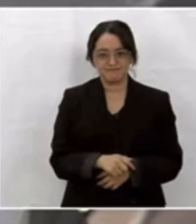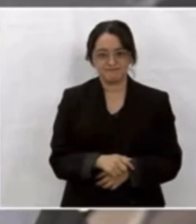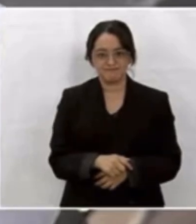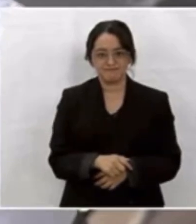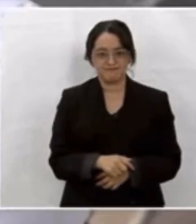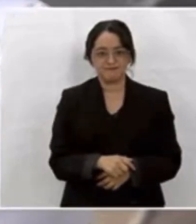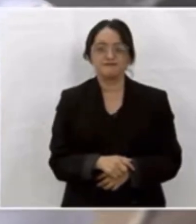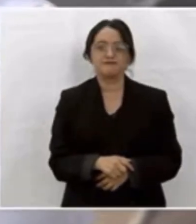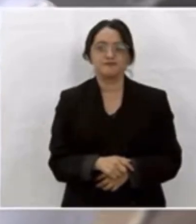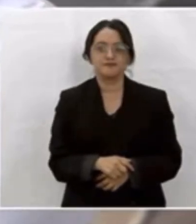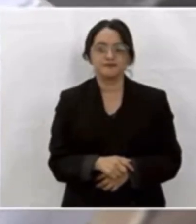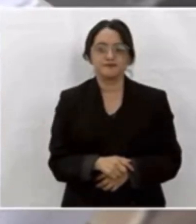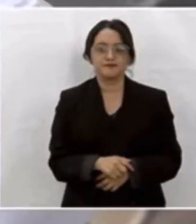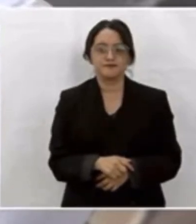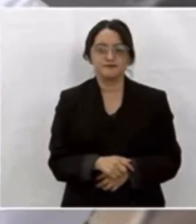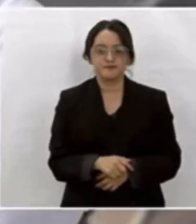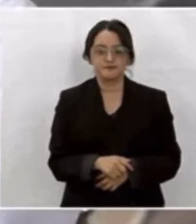y sin